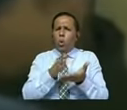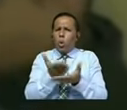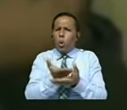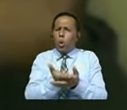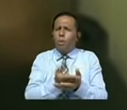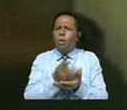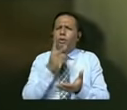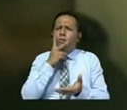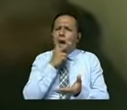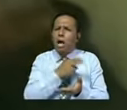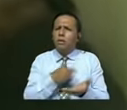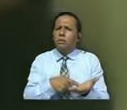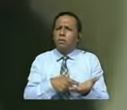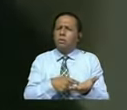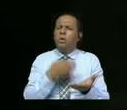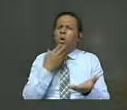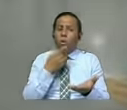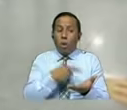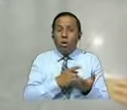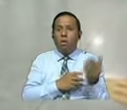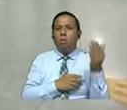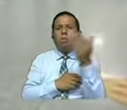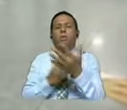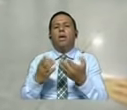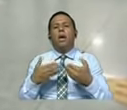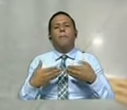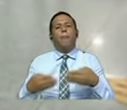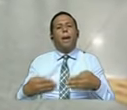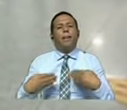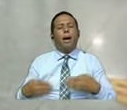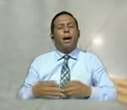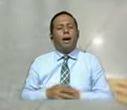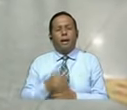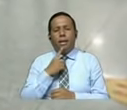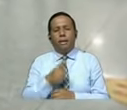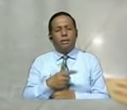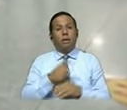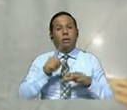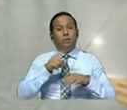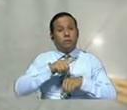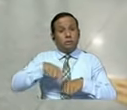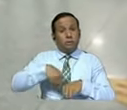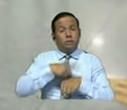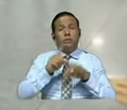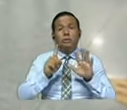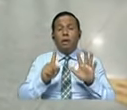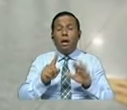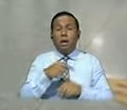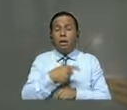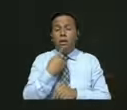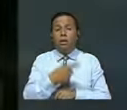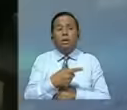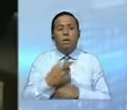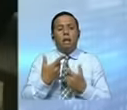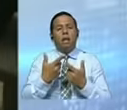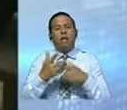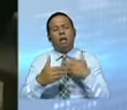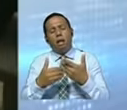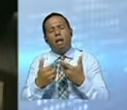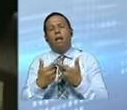mientras pretendían viajar a Panamá. Se informó que horas después de la captura, los extranjeros fueron puestos